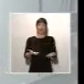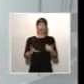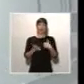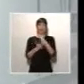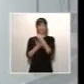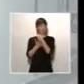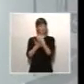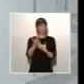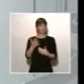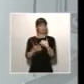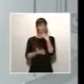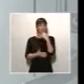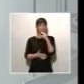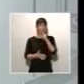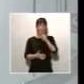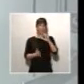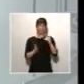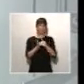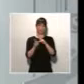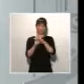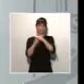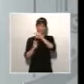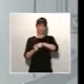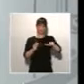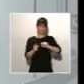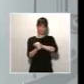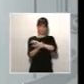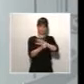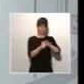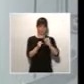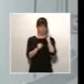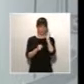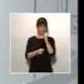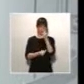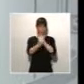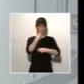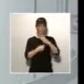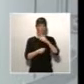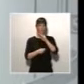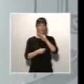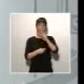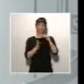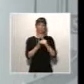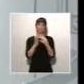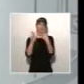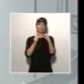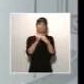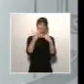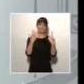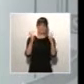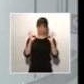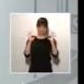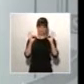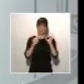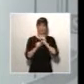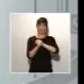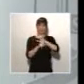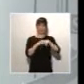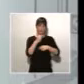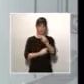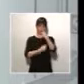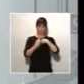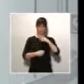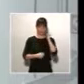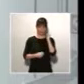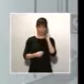25.000 casos, 24.926 y prácticamente 5.000